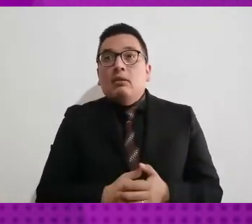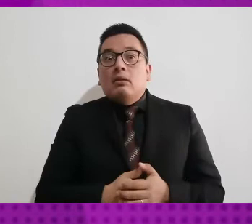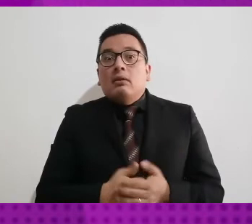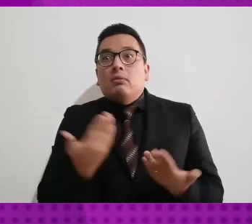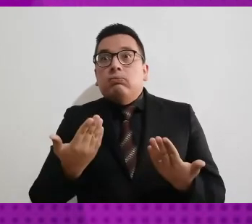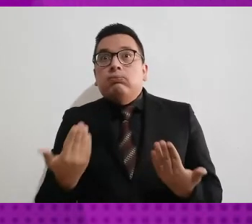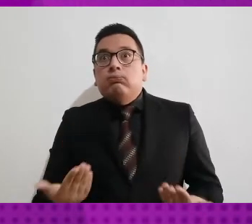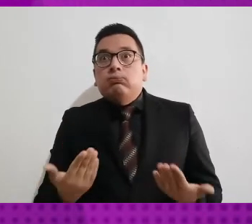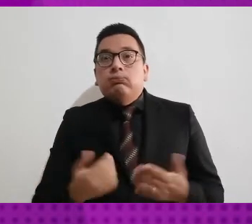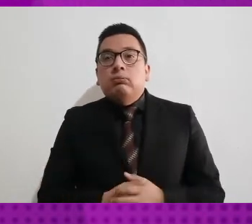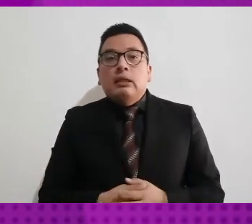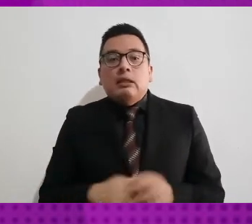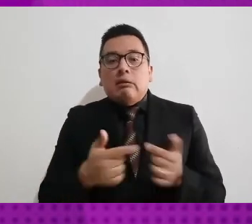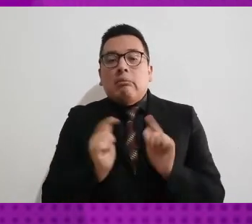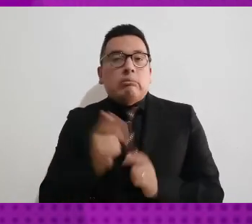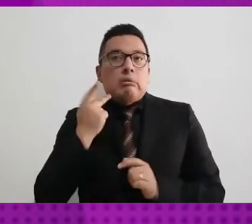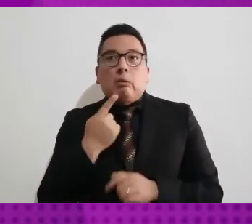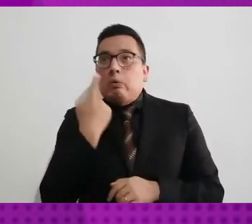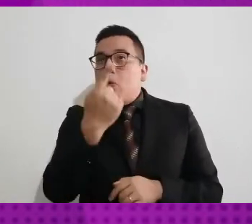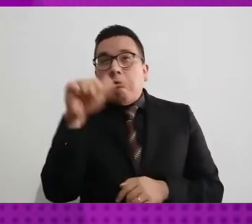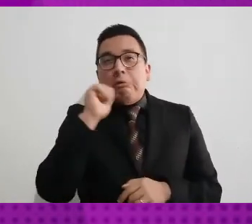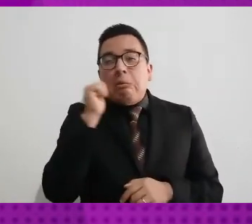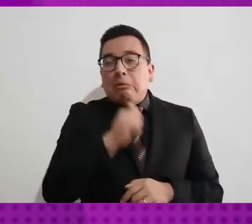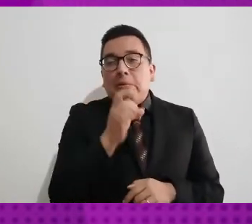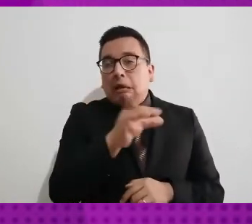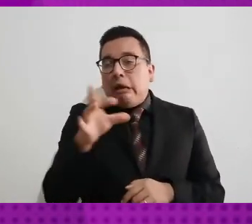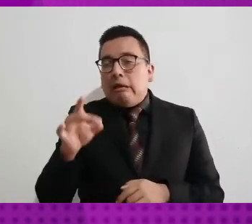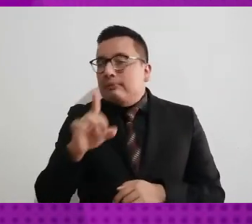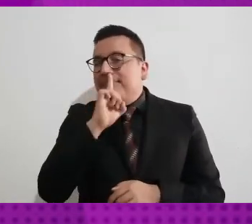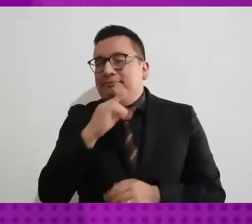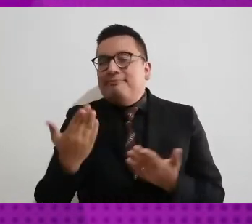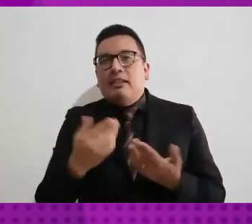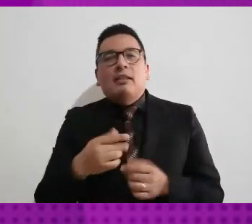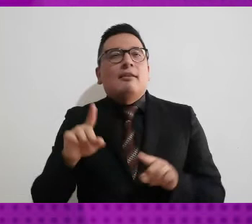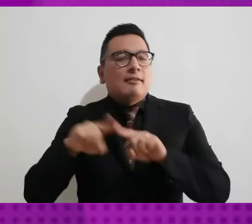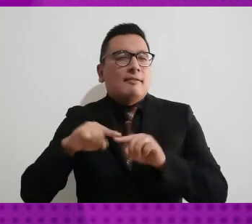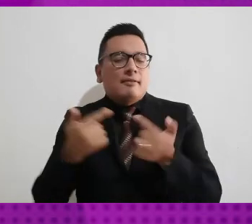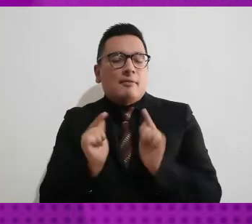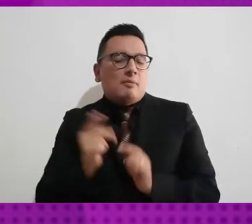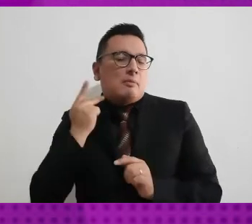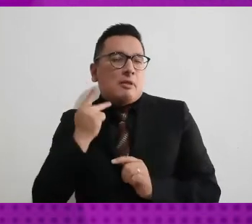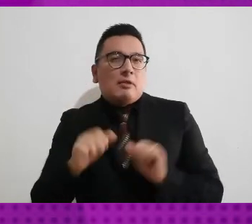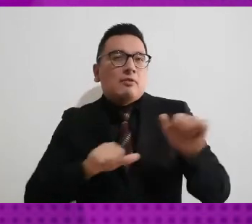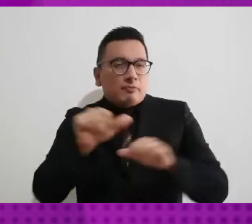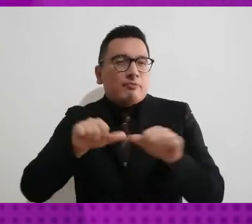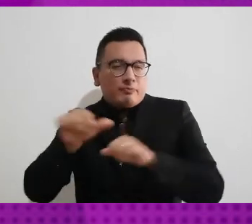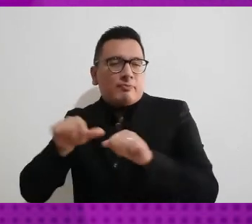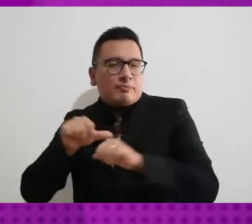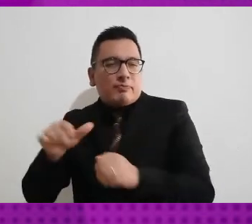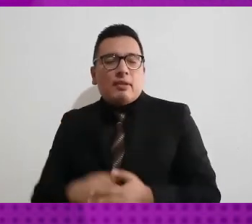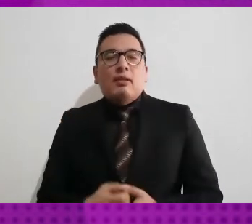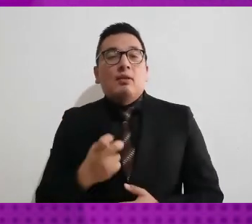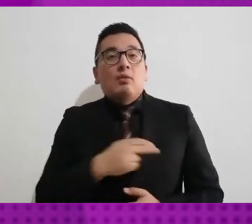han habido alternancia. Entonces, el modelo está funcionando. las instituciones electorales están actuando